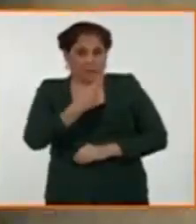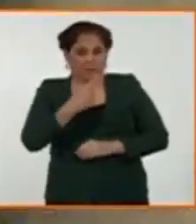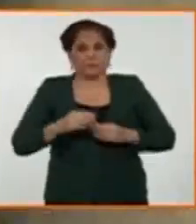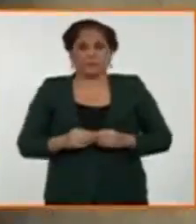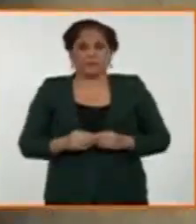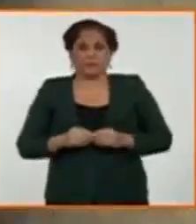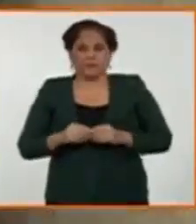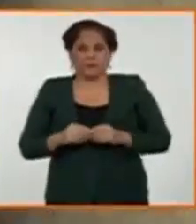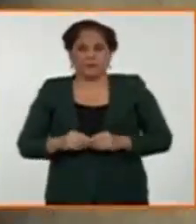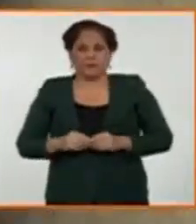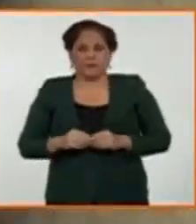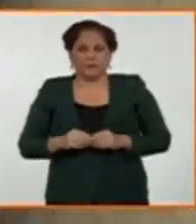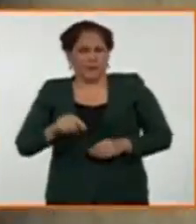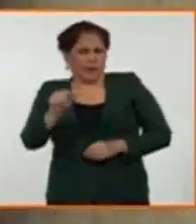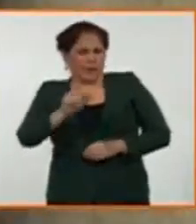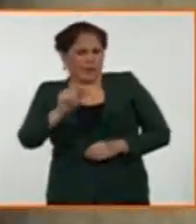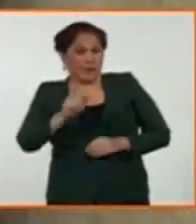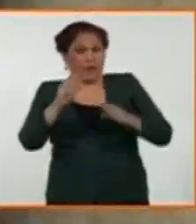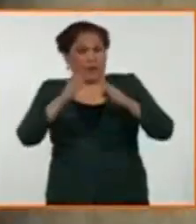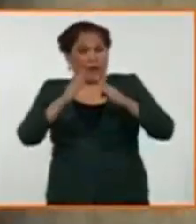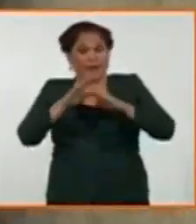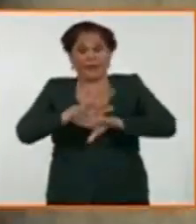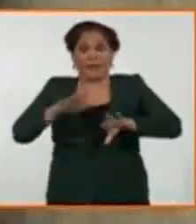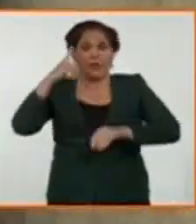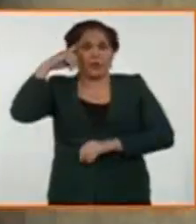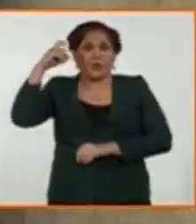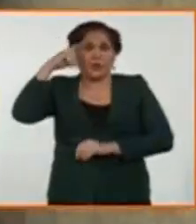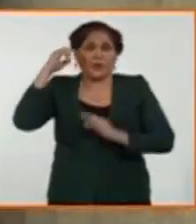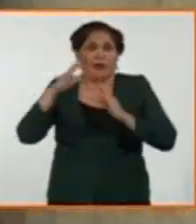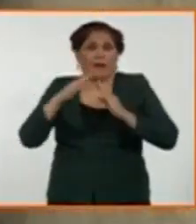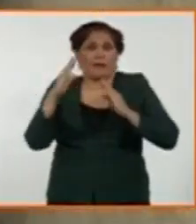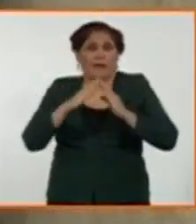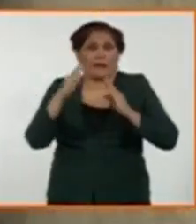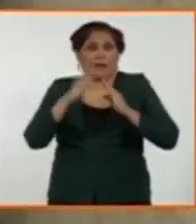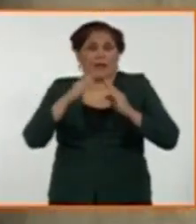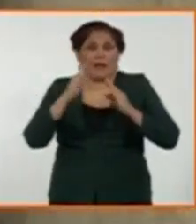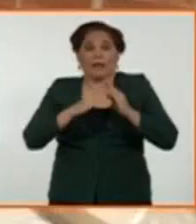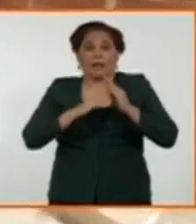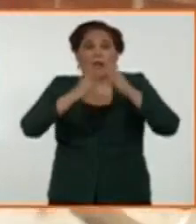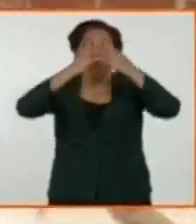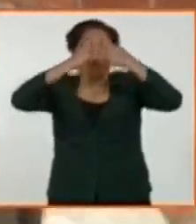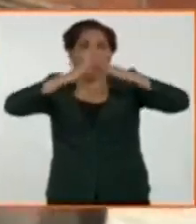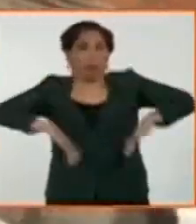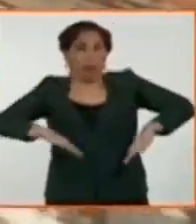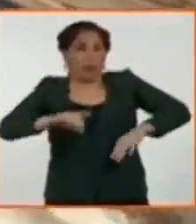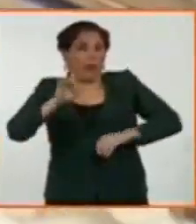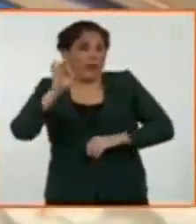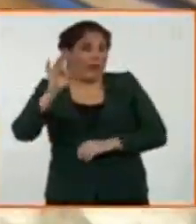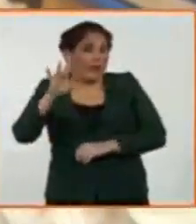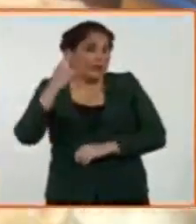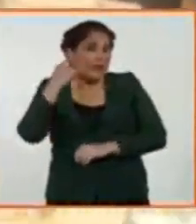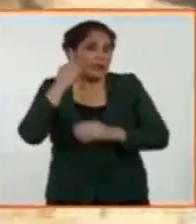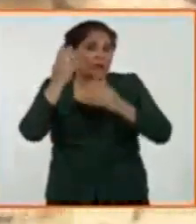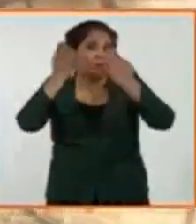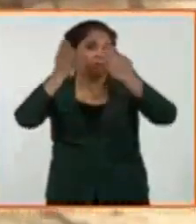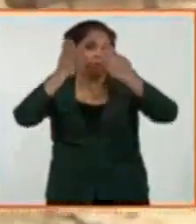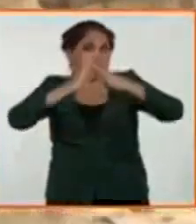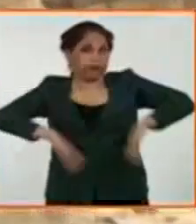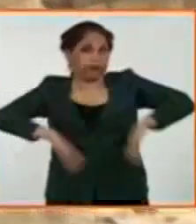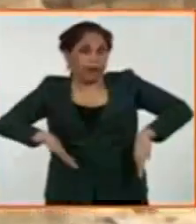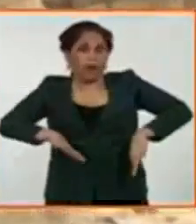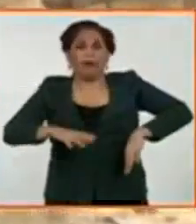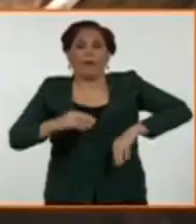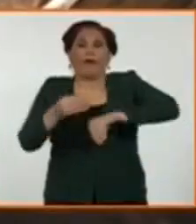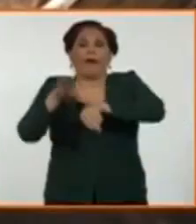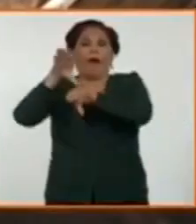genia pronto va a tener la casa que siempre soñó desde que perdió aquella son más de 15 años tras un derrumbe y pasó a la comunidad de tránsito